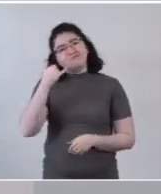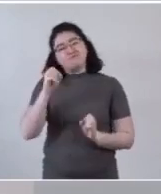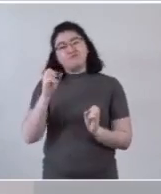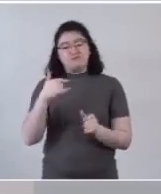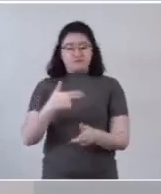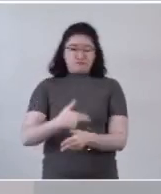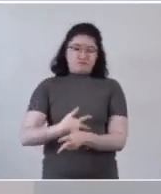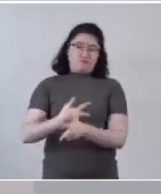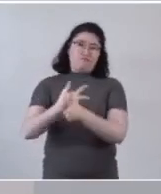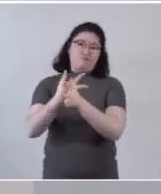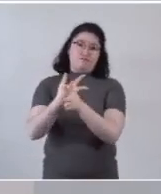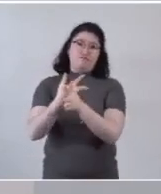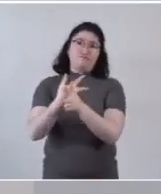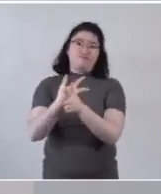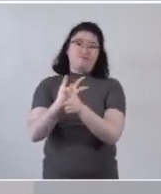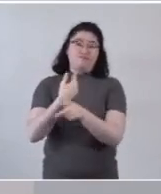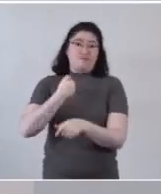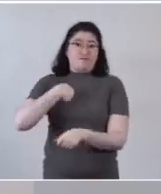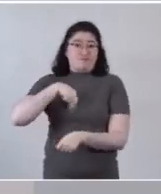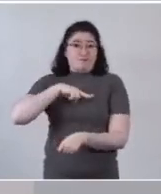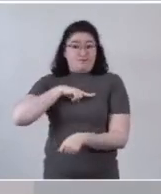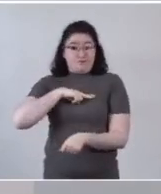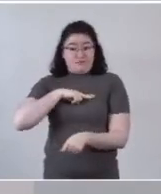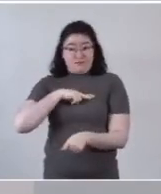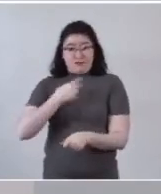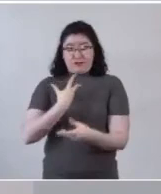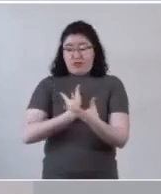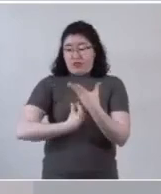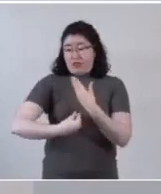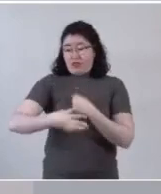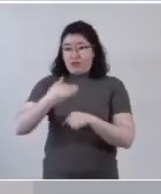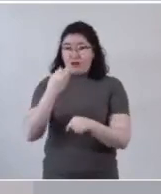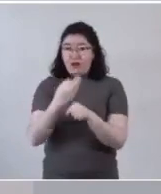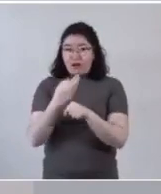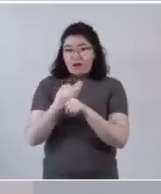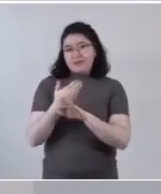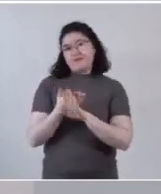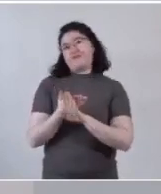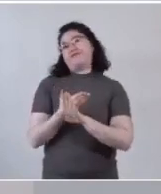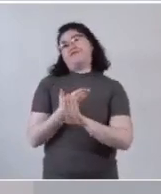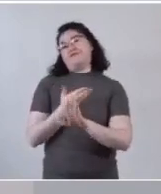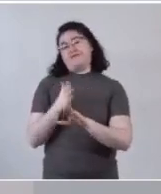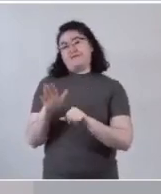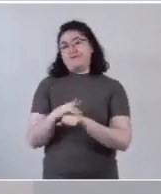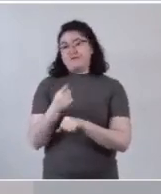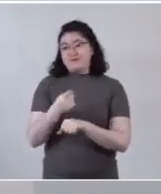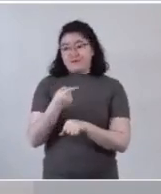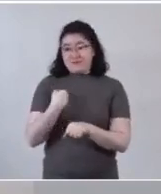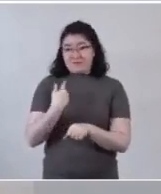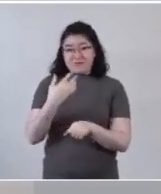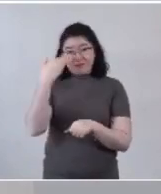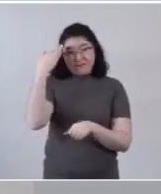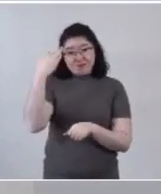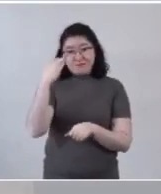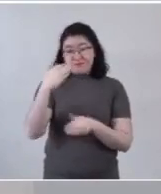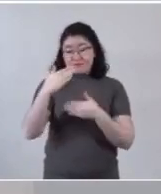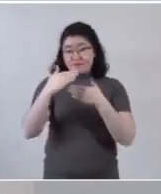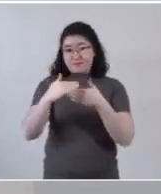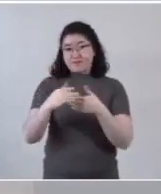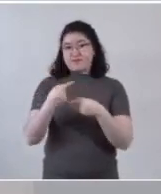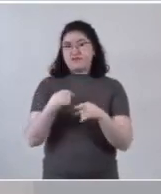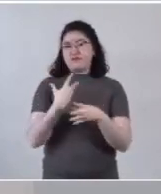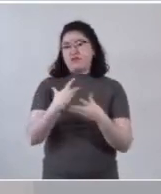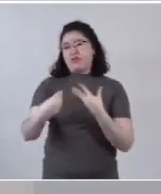videollamadas, y que evitemos los contagios en esta época que todavía es de máxima transmisión de los contagios